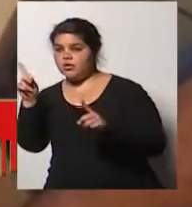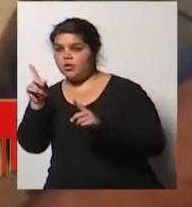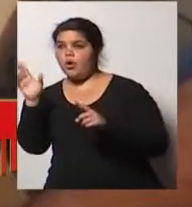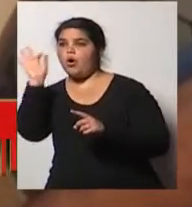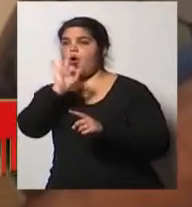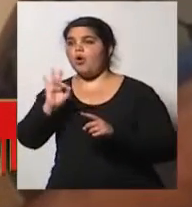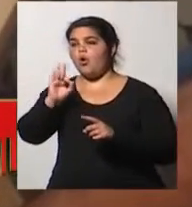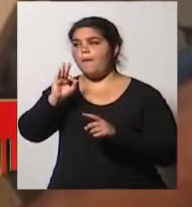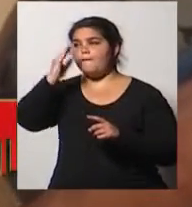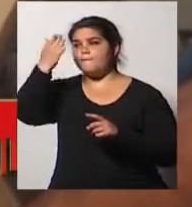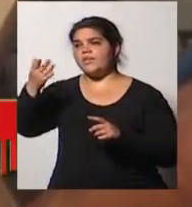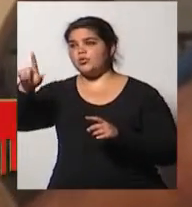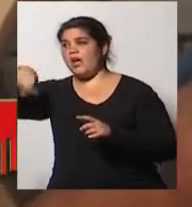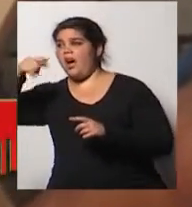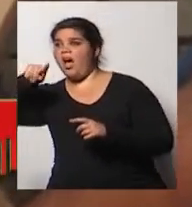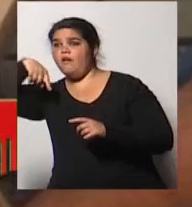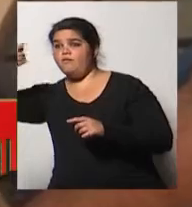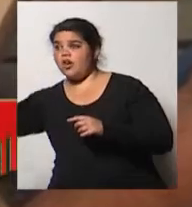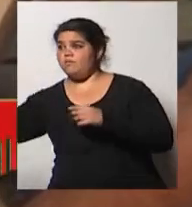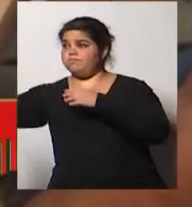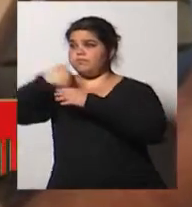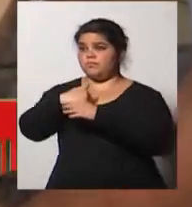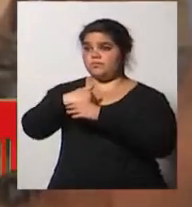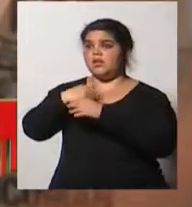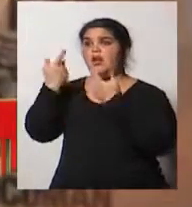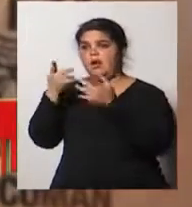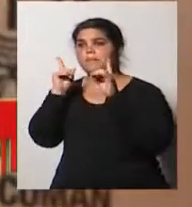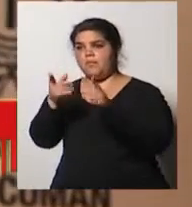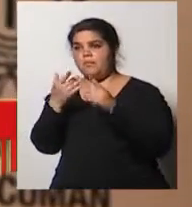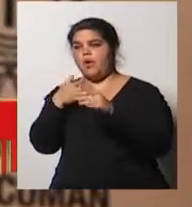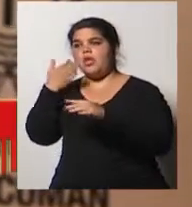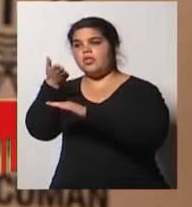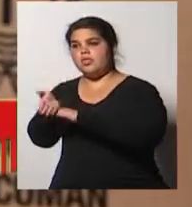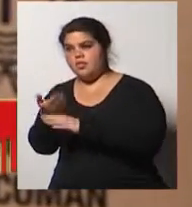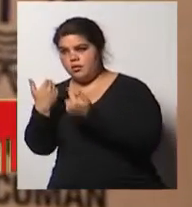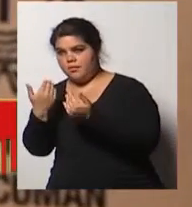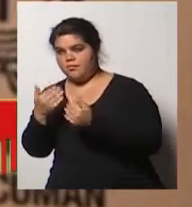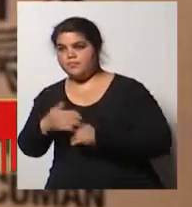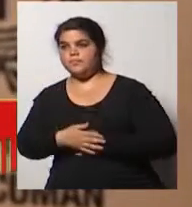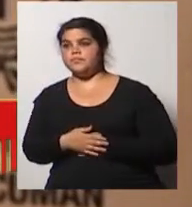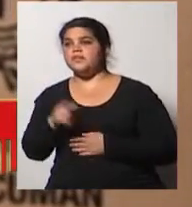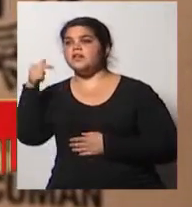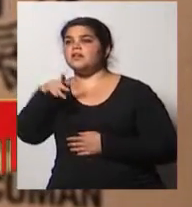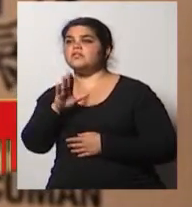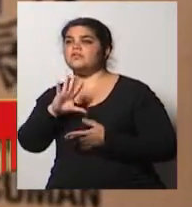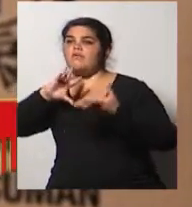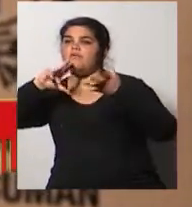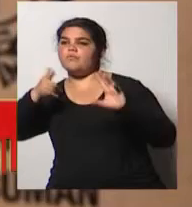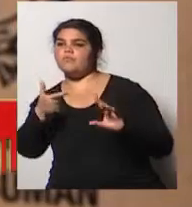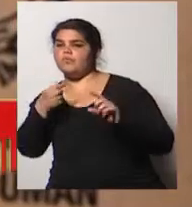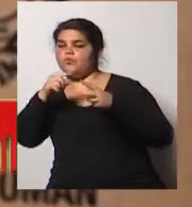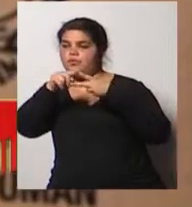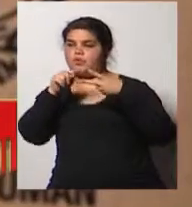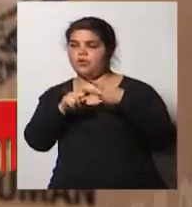invasión exterior, dice la Constitución. Y hay dos supuestos que son supuestos que no se darían ahora, que es cuando las